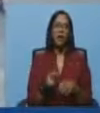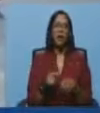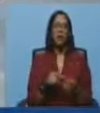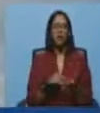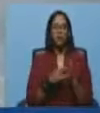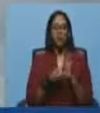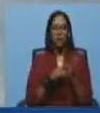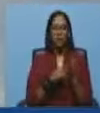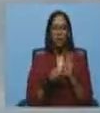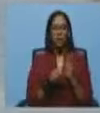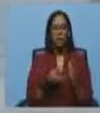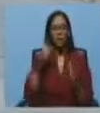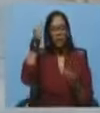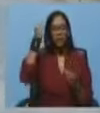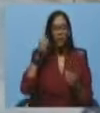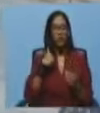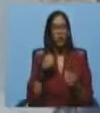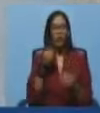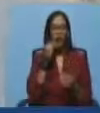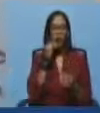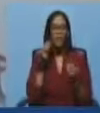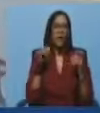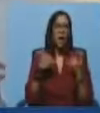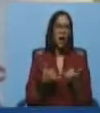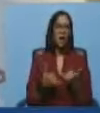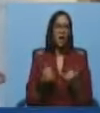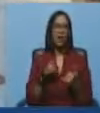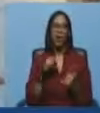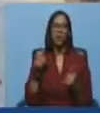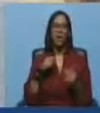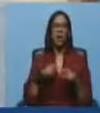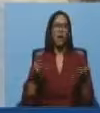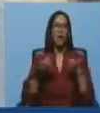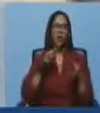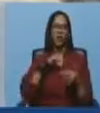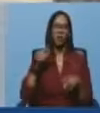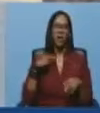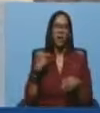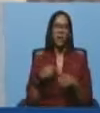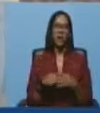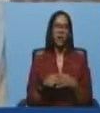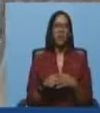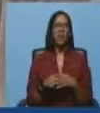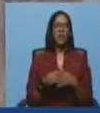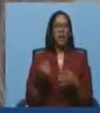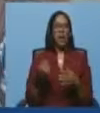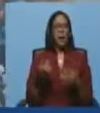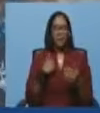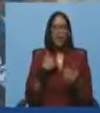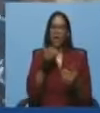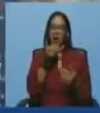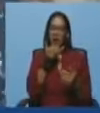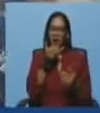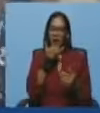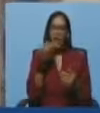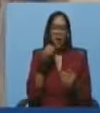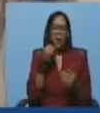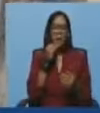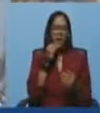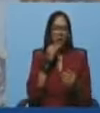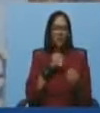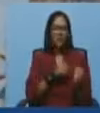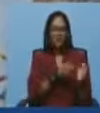concepción, pienso yo, de que no es que los jóvenes ahora que no tienen los valores que nosotros teníamos. Yo creo que mis errores como generación